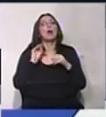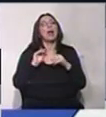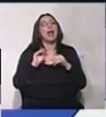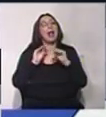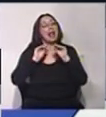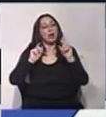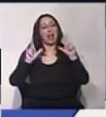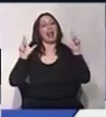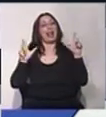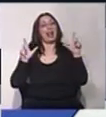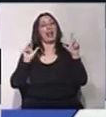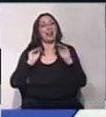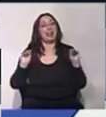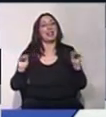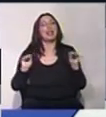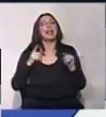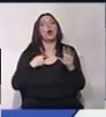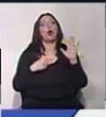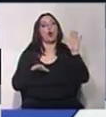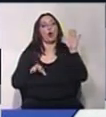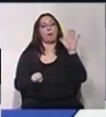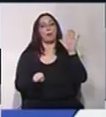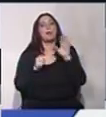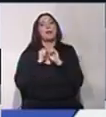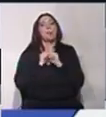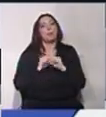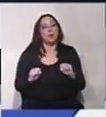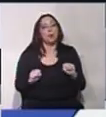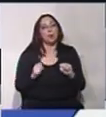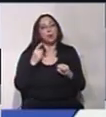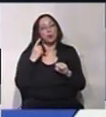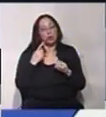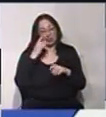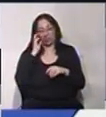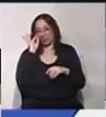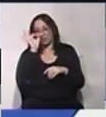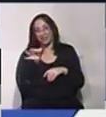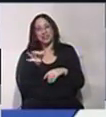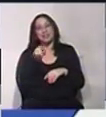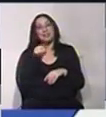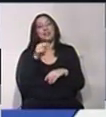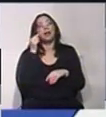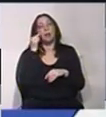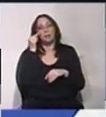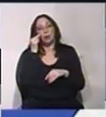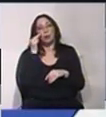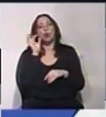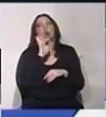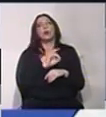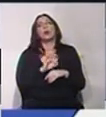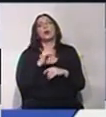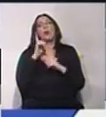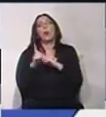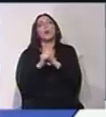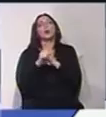que esto también nos compromete a poder, una vez que uno detecta el problema o el usuario